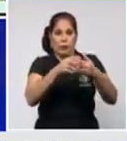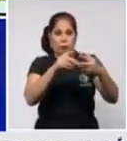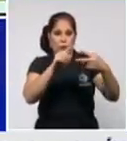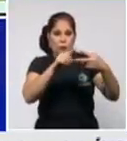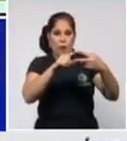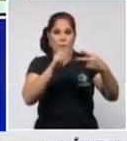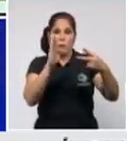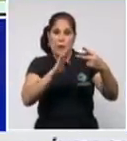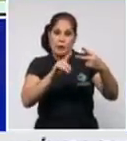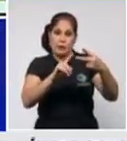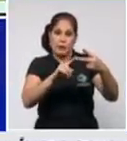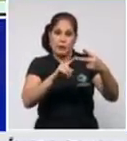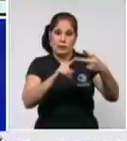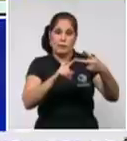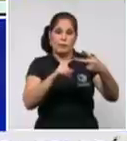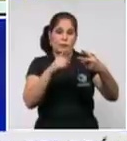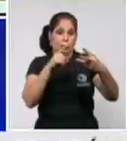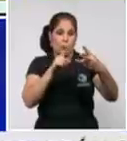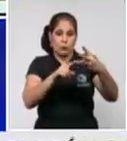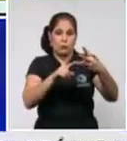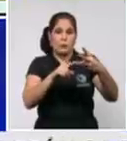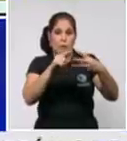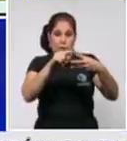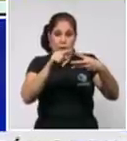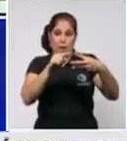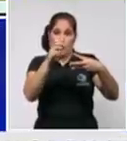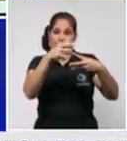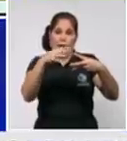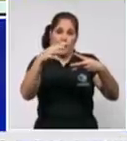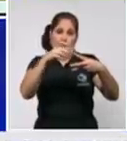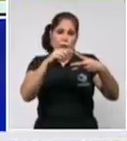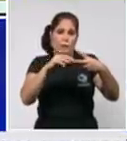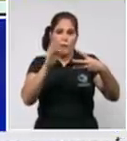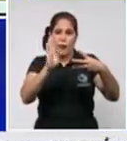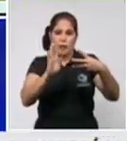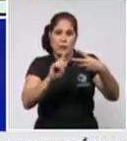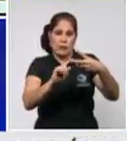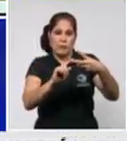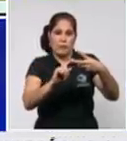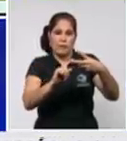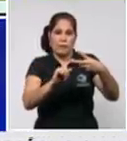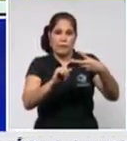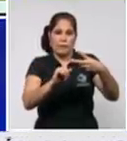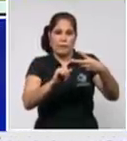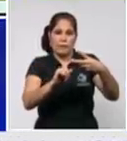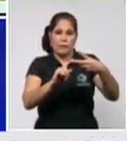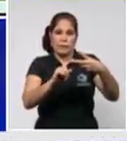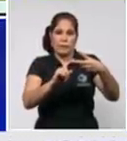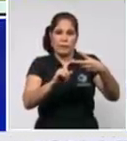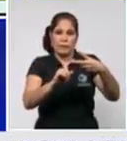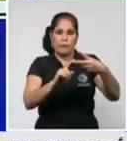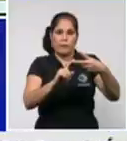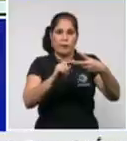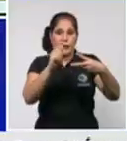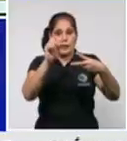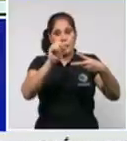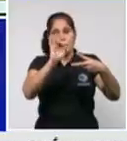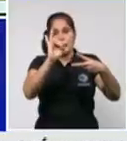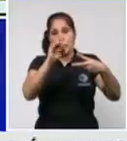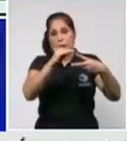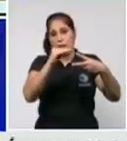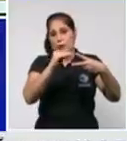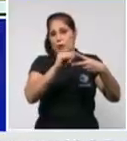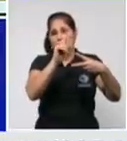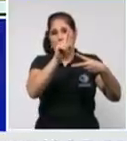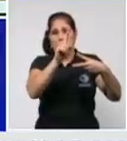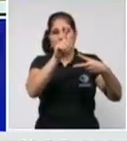natural, encabeza la relación de los más afectados, Estados Unidos con